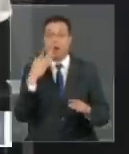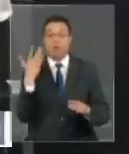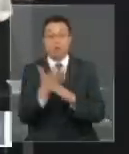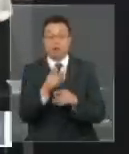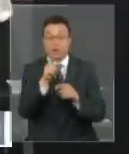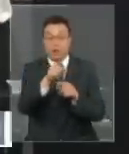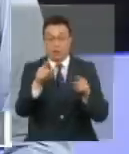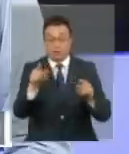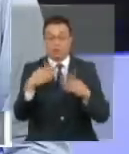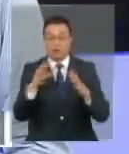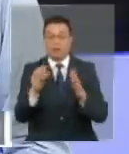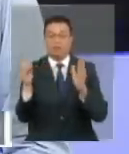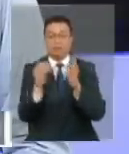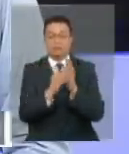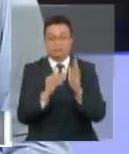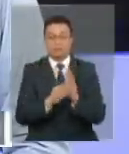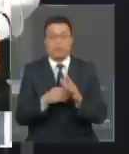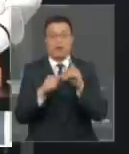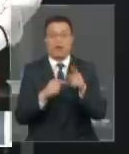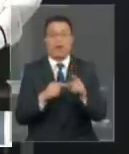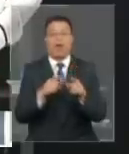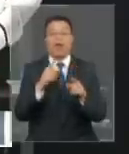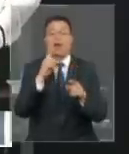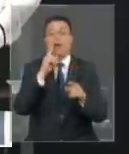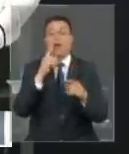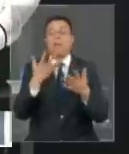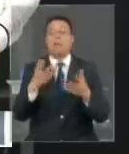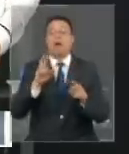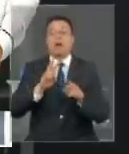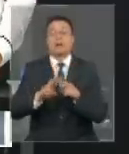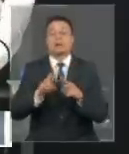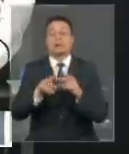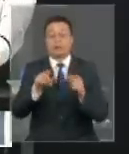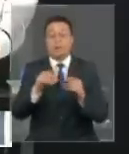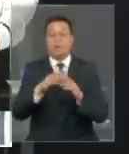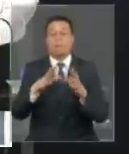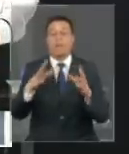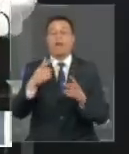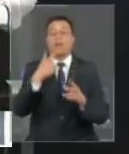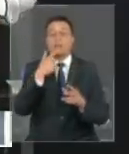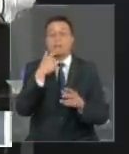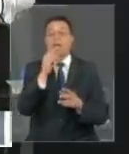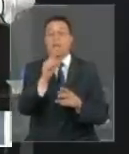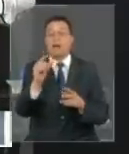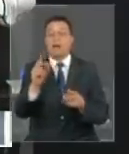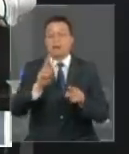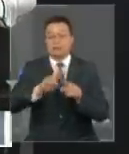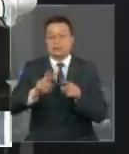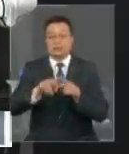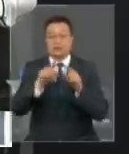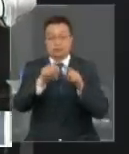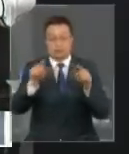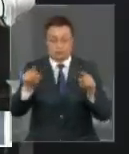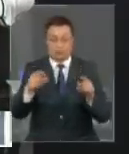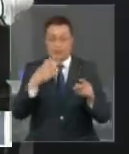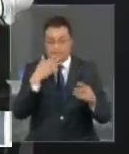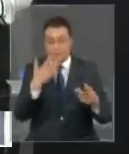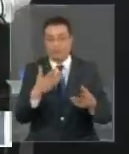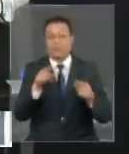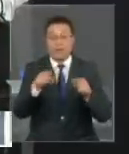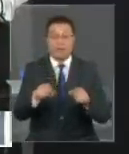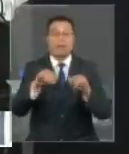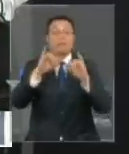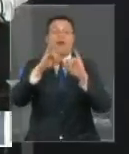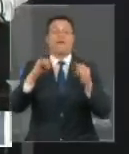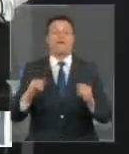ustedes mismos nos hicieron llegar a la producción, como para señalar cuál era la gran frase que ustedes querían resumir en 140 caracteres. Y de esta